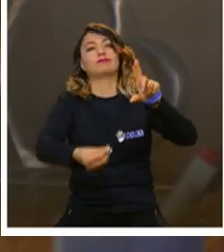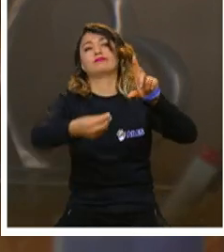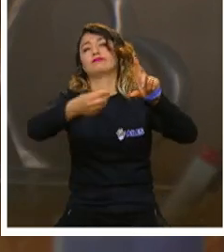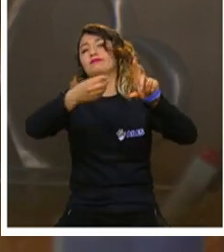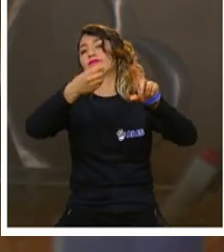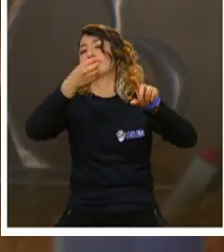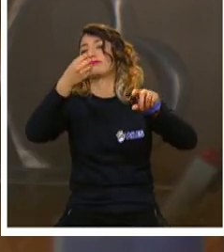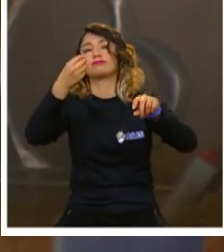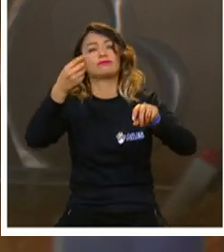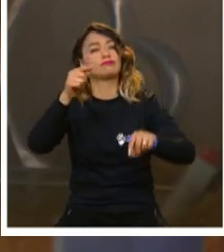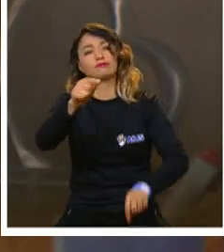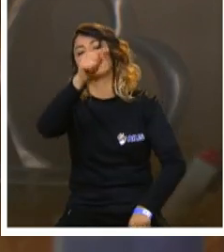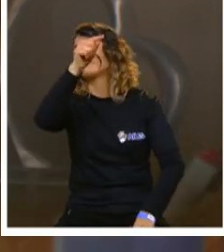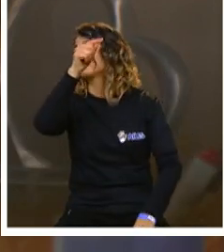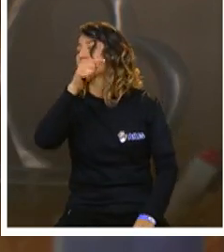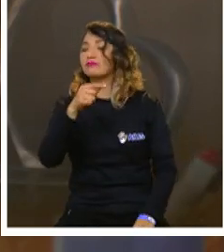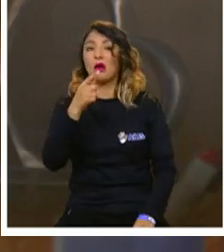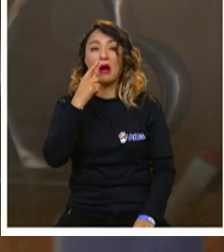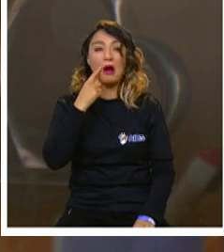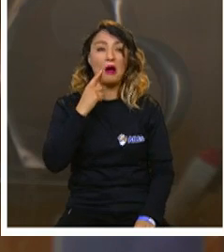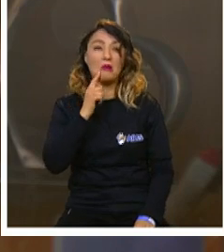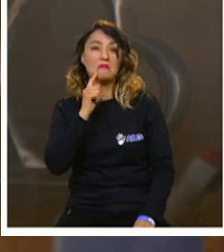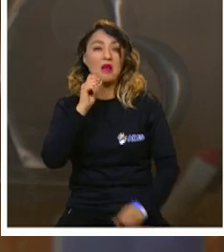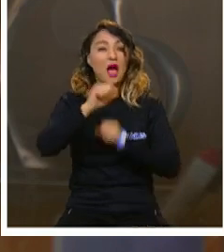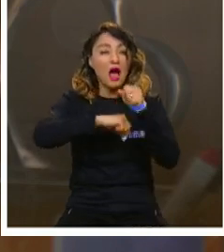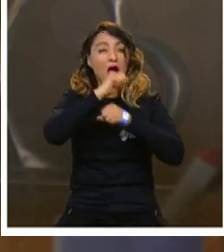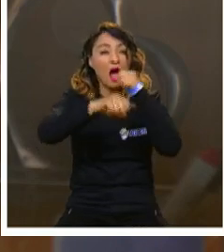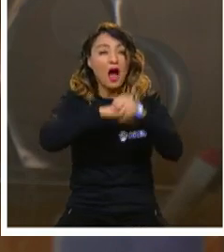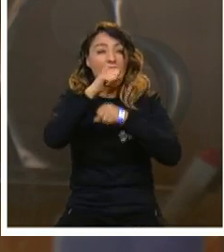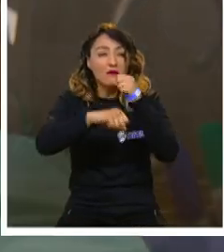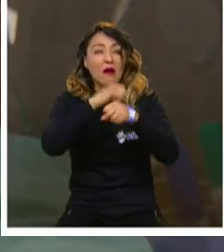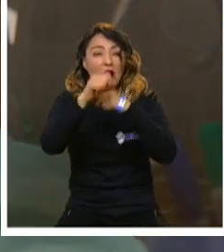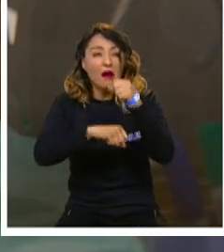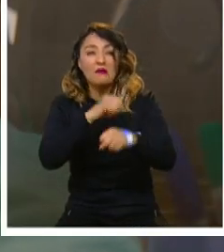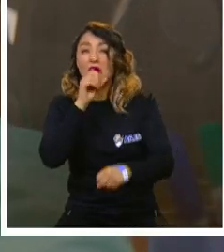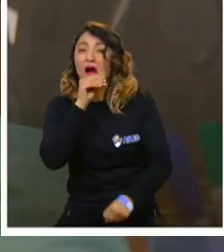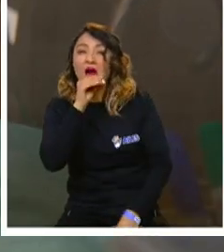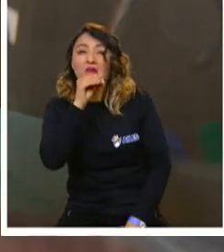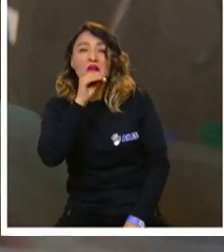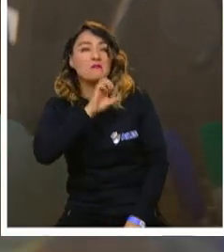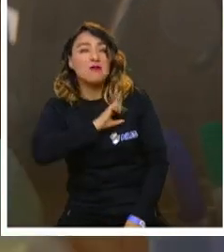El gallo nunca aprendió a hablar como chileno, huevón.